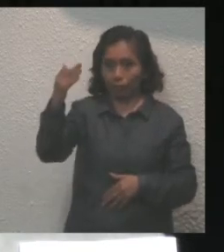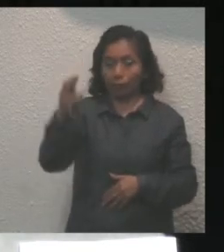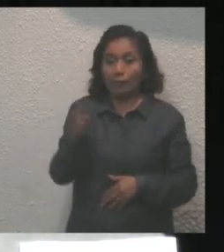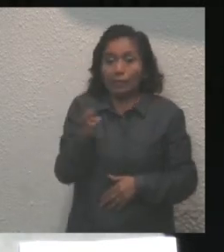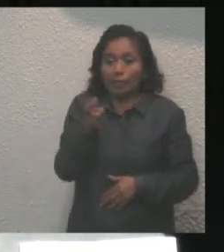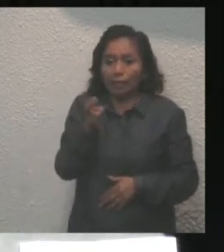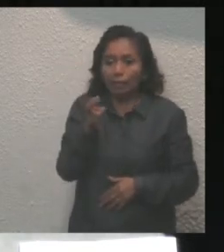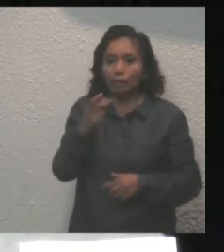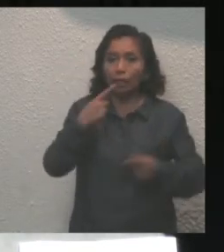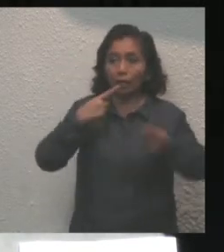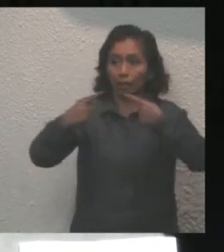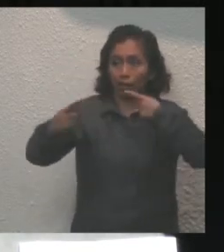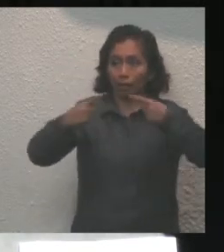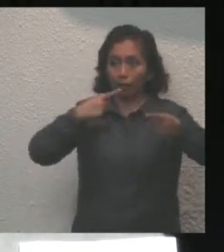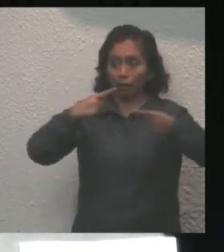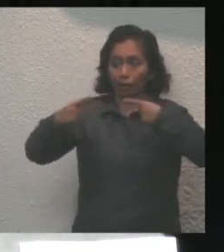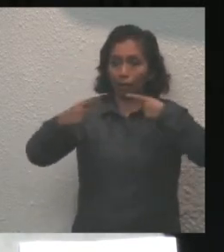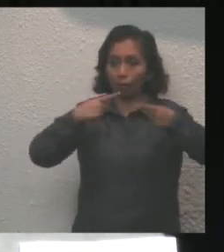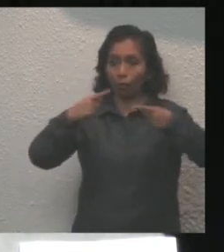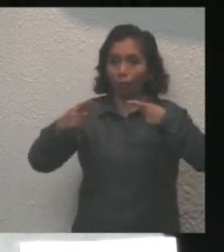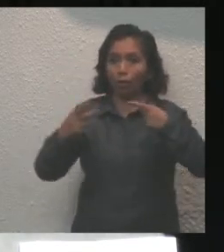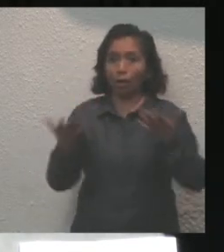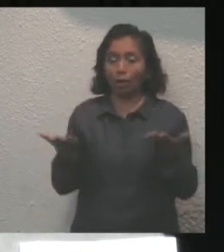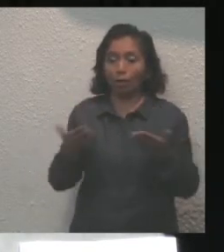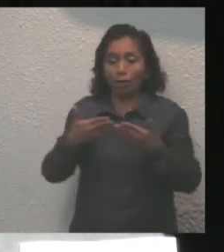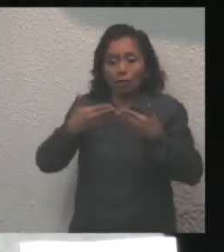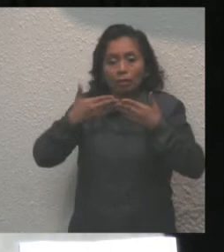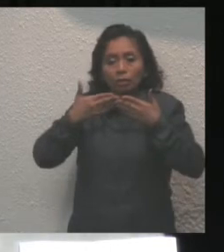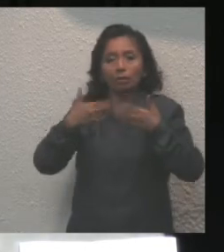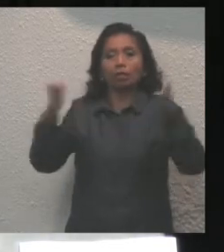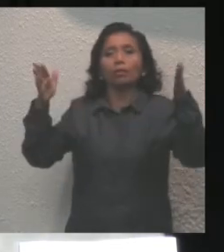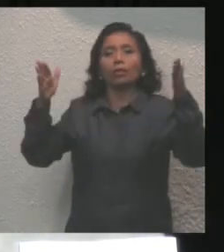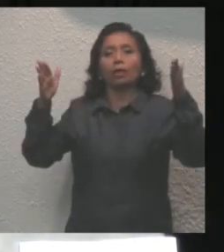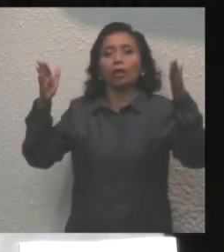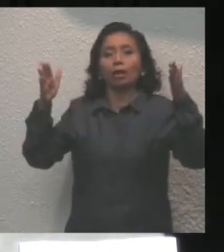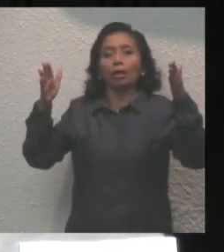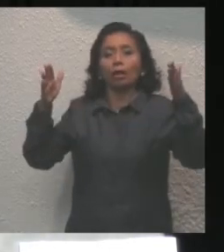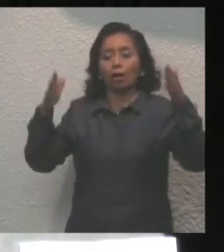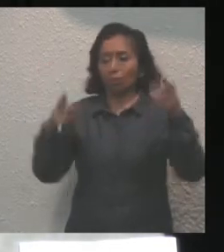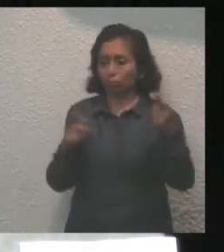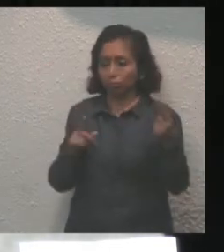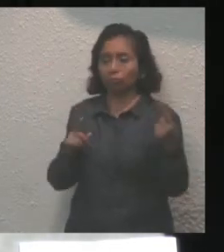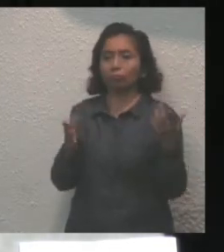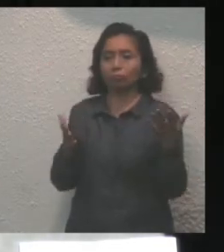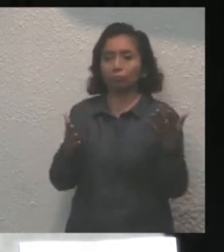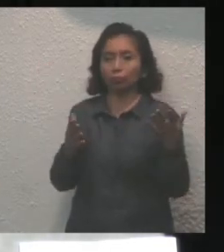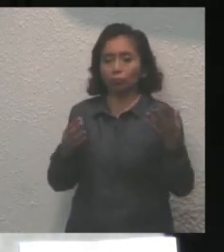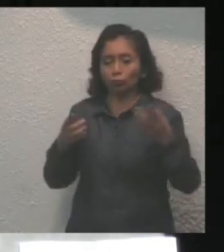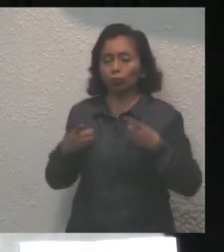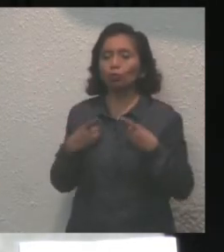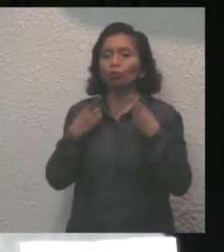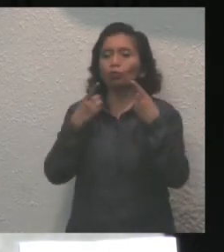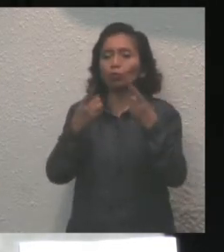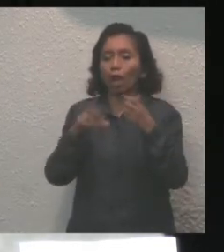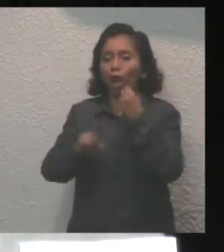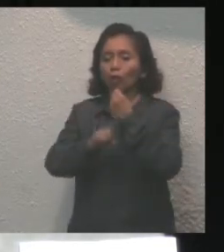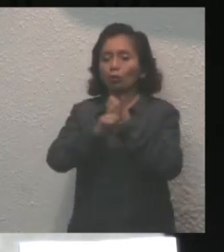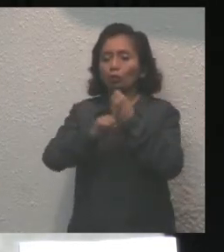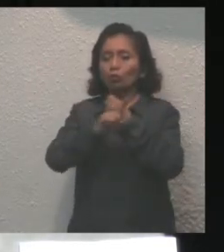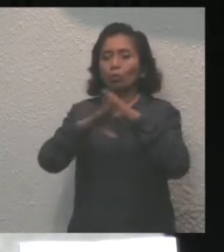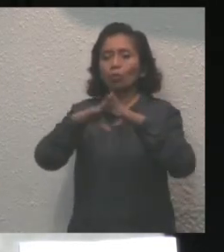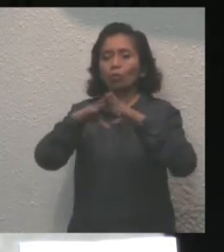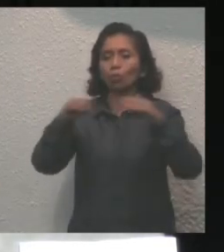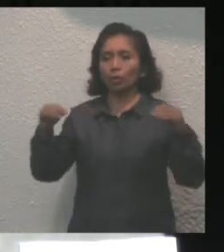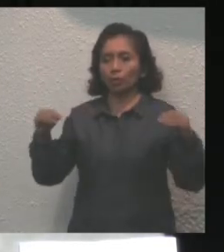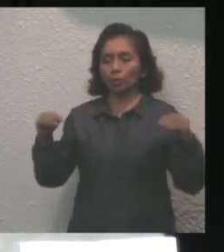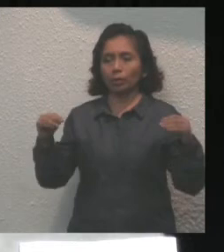del diálogo la que nos permita, en conjunto, dar solución a las